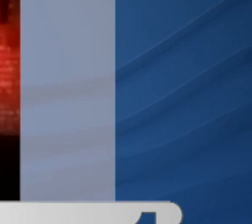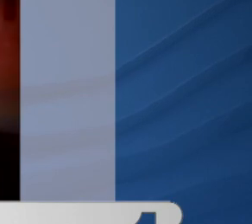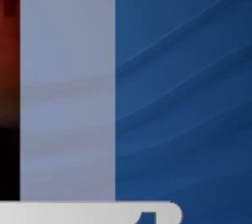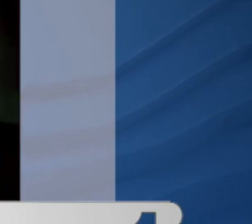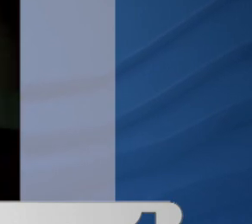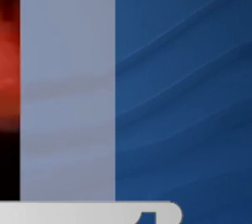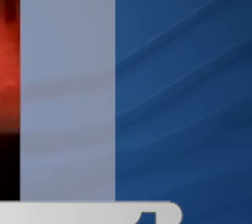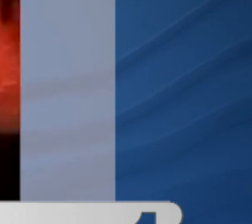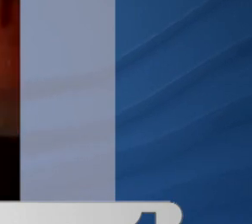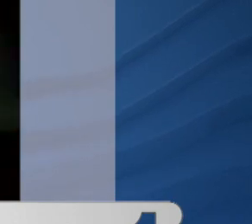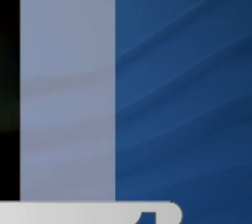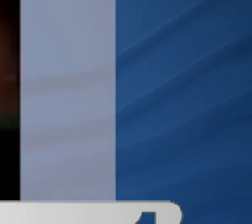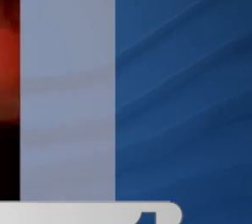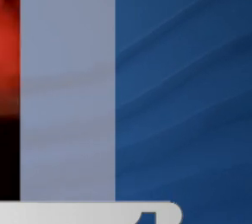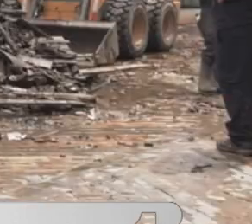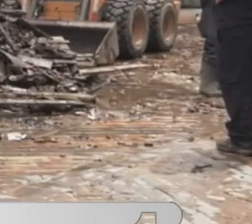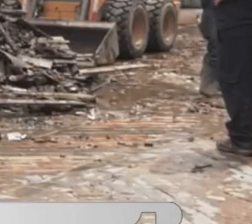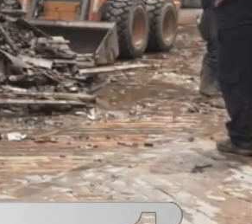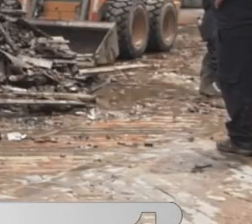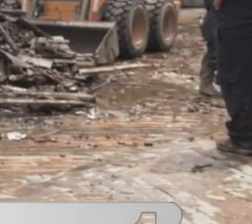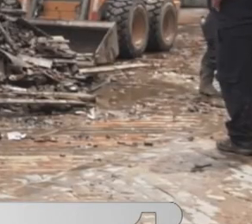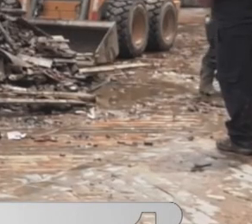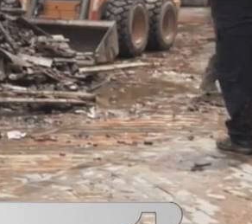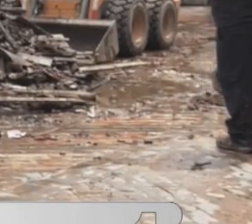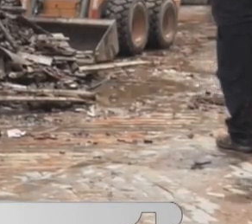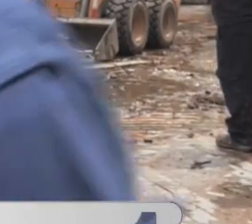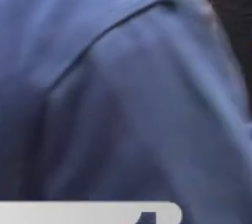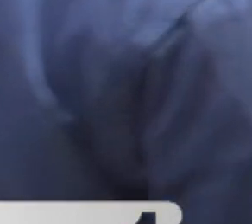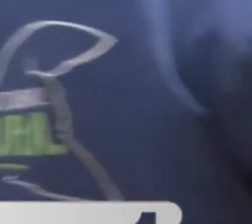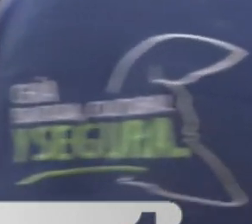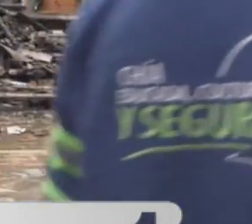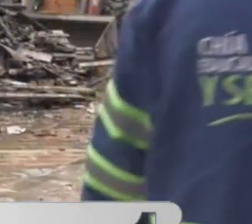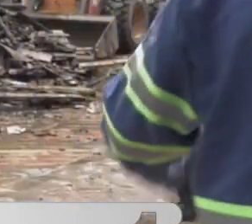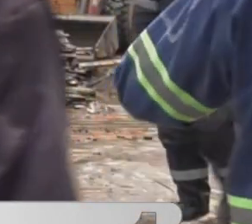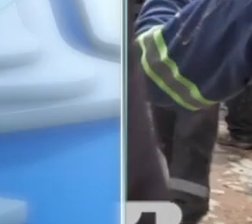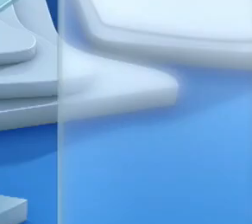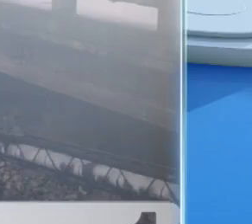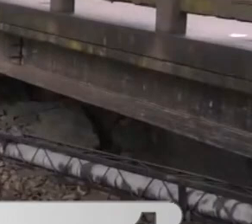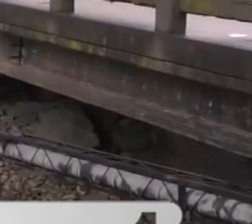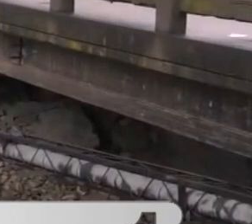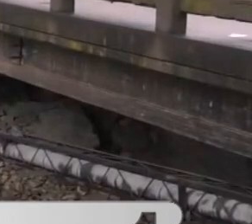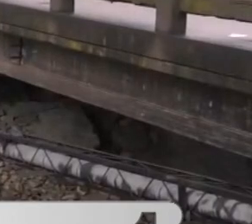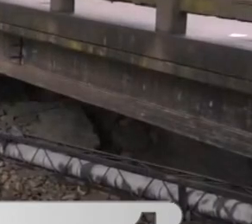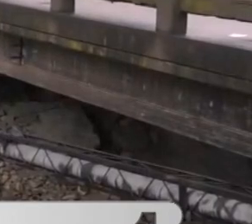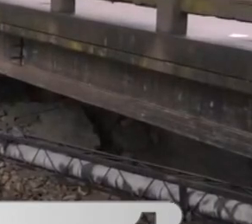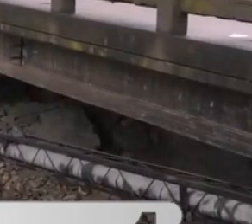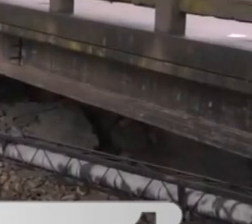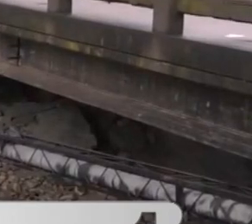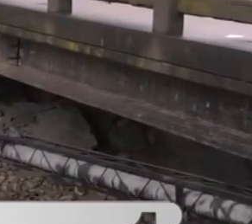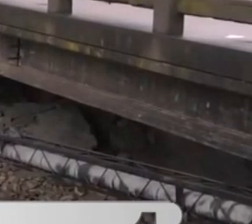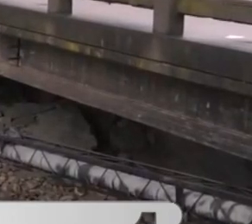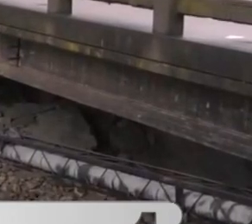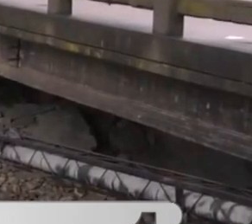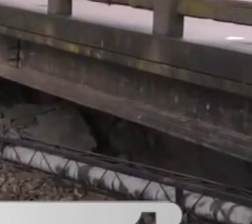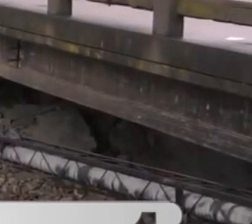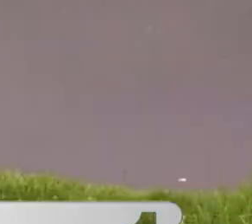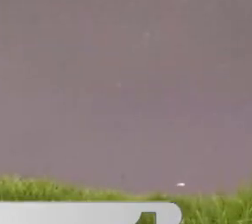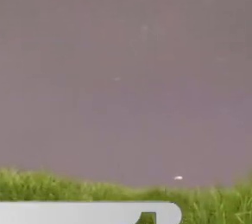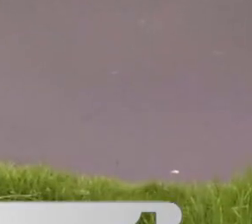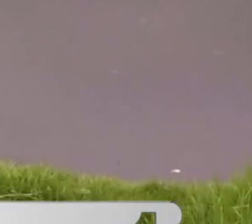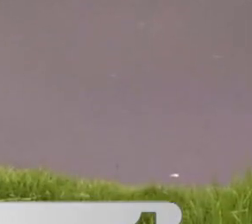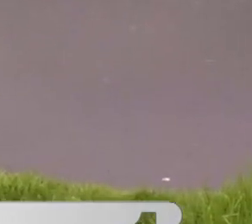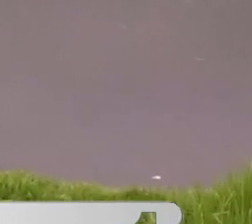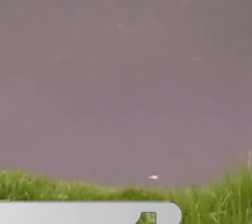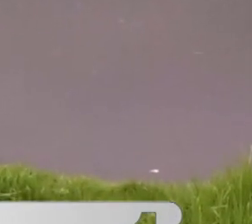Grave incendio en Chía, Cundinamarca. 3 heridos y 12 locales afectados. Vía se hunde por lluvias en el sur de